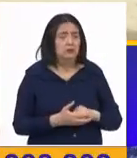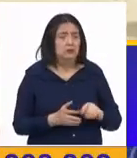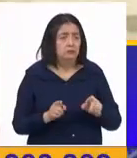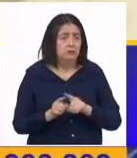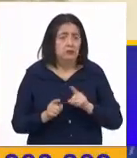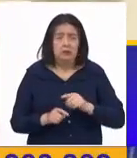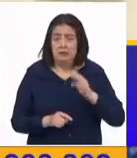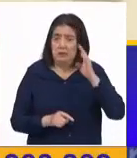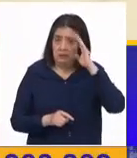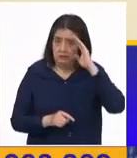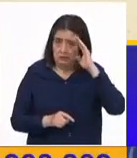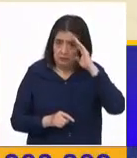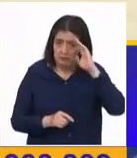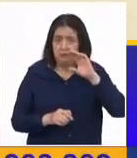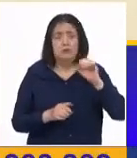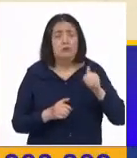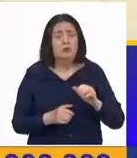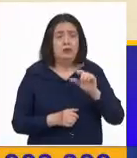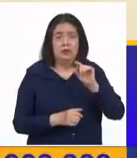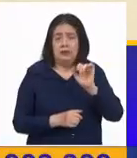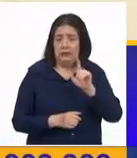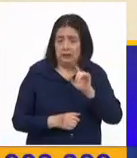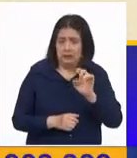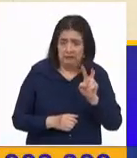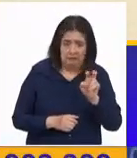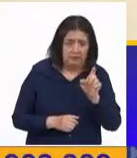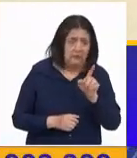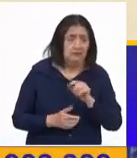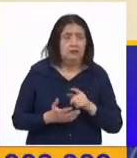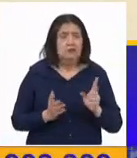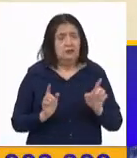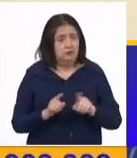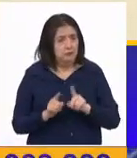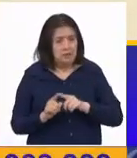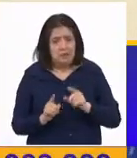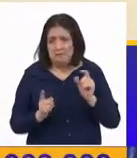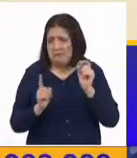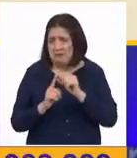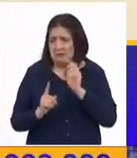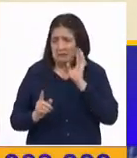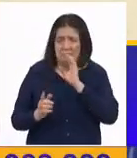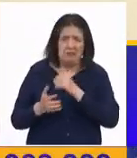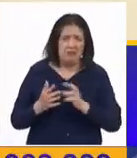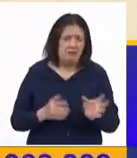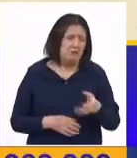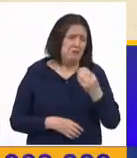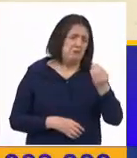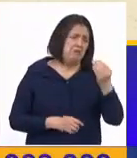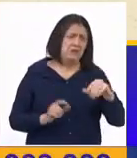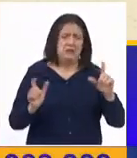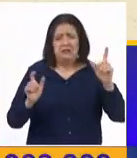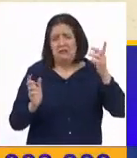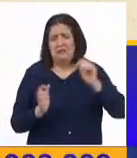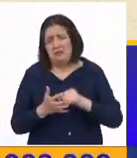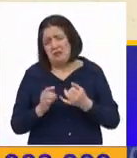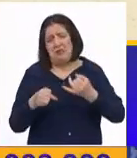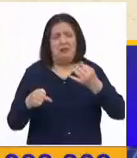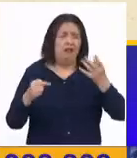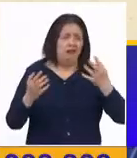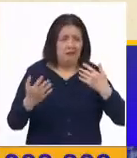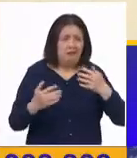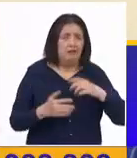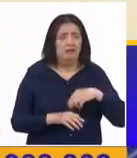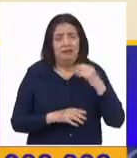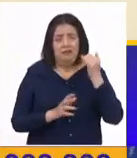la suboficial Galvez, quien también nos comenzó a insultar con un que por qué los medios son así, que son asá,